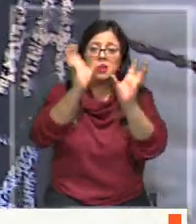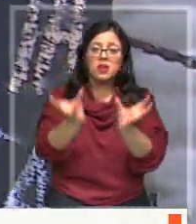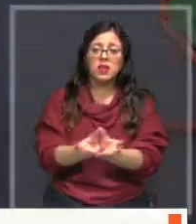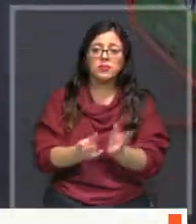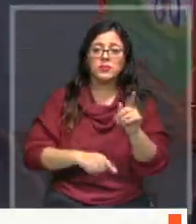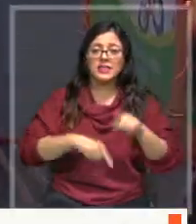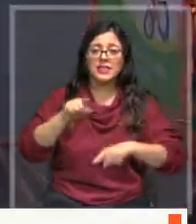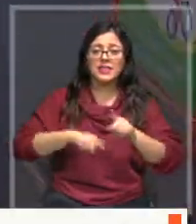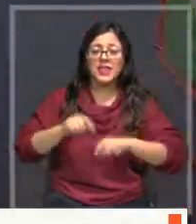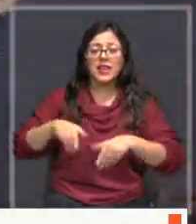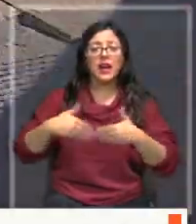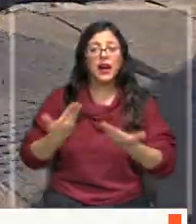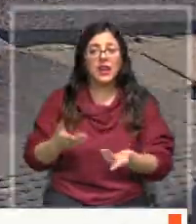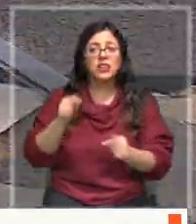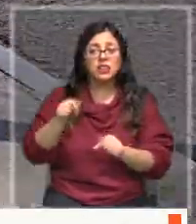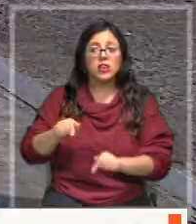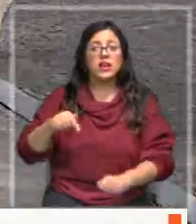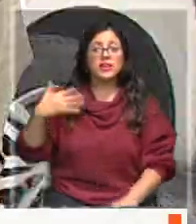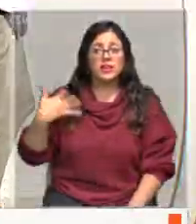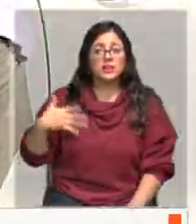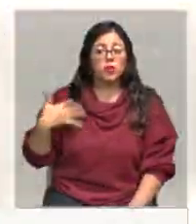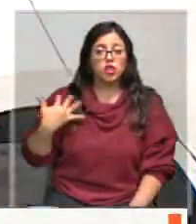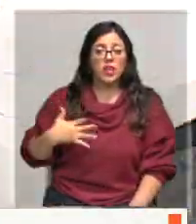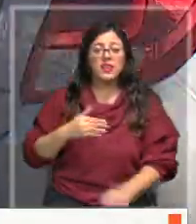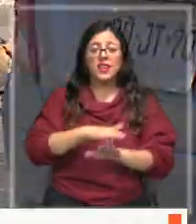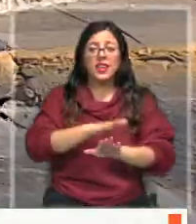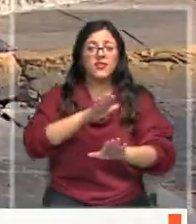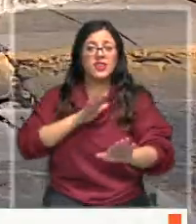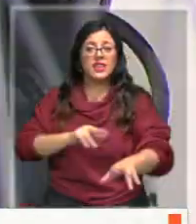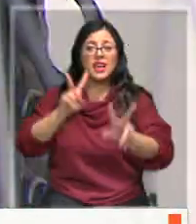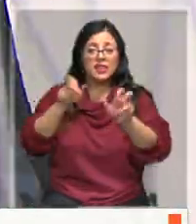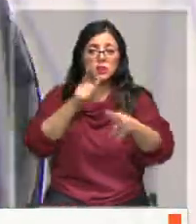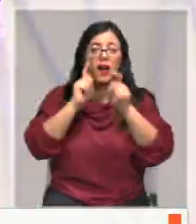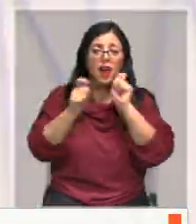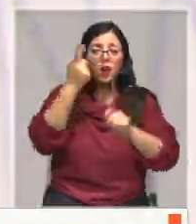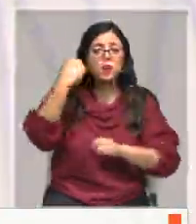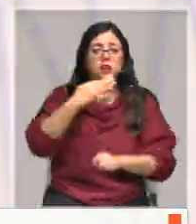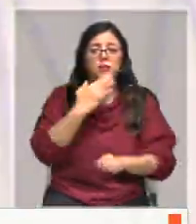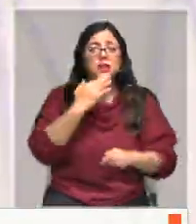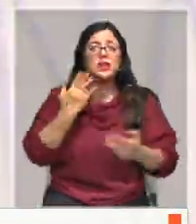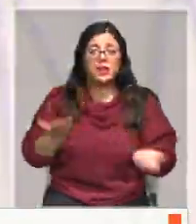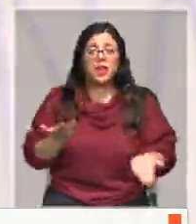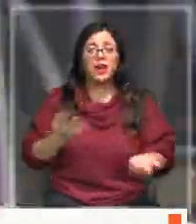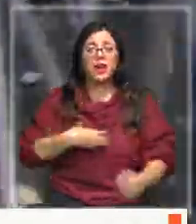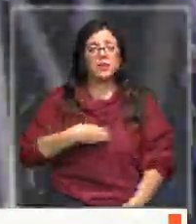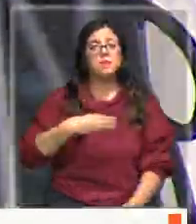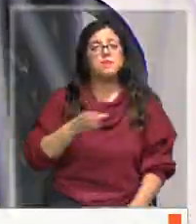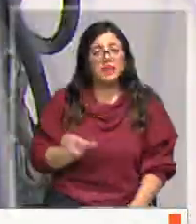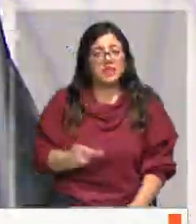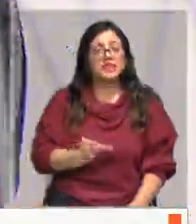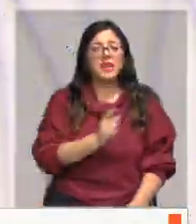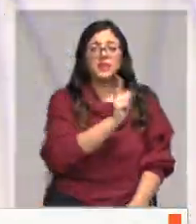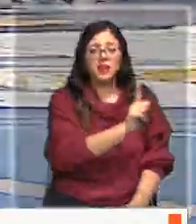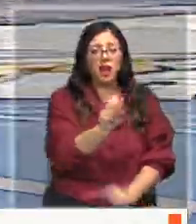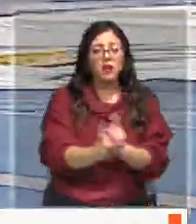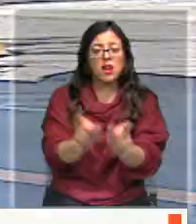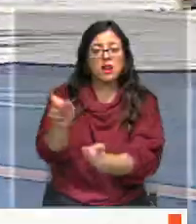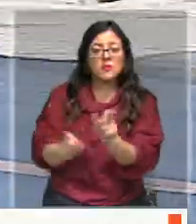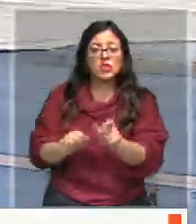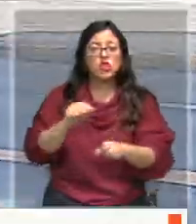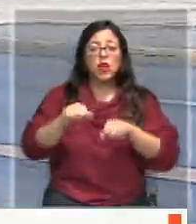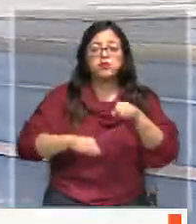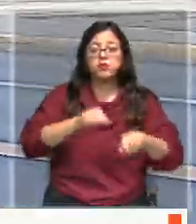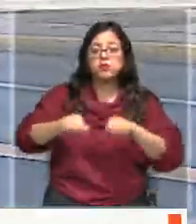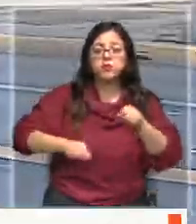el llamado es Claro Por una parte evitar conductas de riesgo pero también a ponerse en el lugar de cada uno de los usuarios de las vías pues